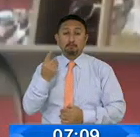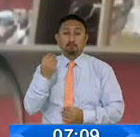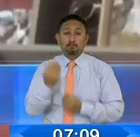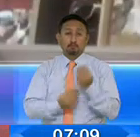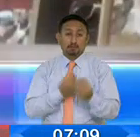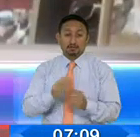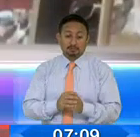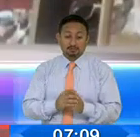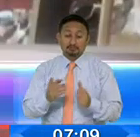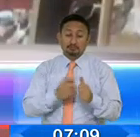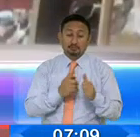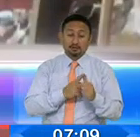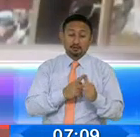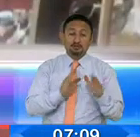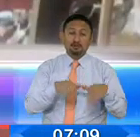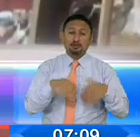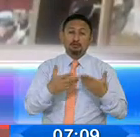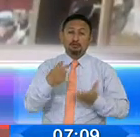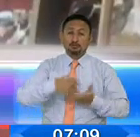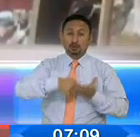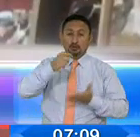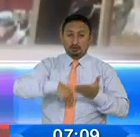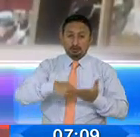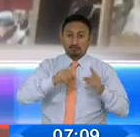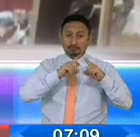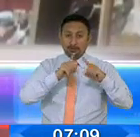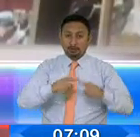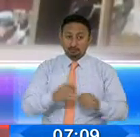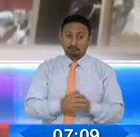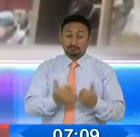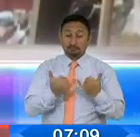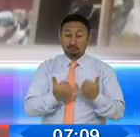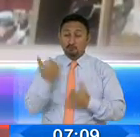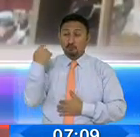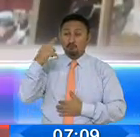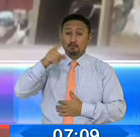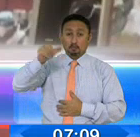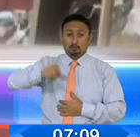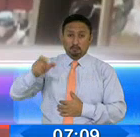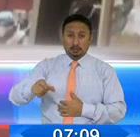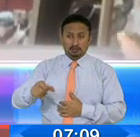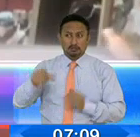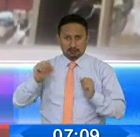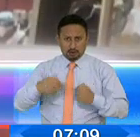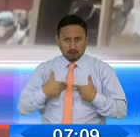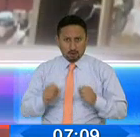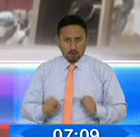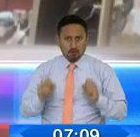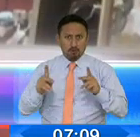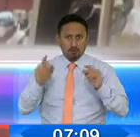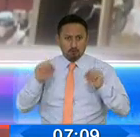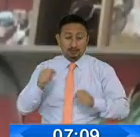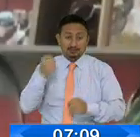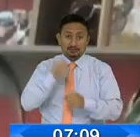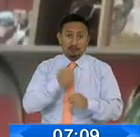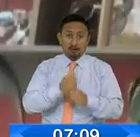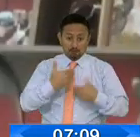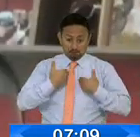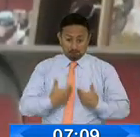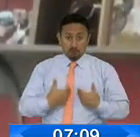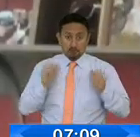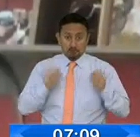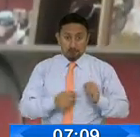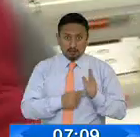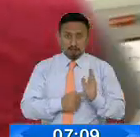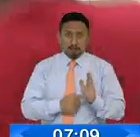es regular las formas de contratación, porque hay miles de desempleados que quieren tener la oportunidad de demostrar que lo